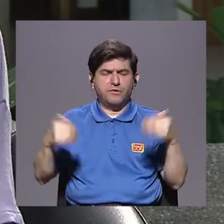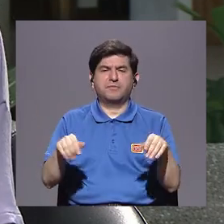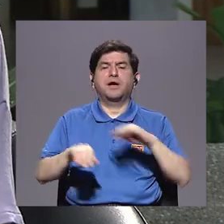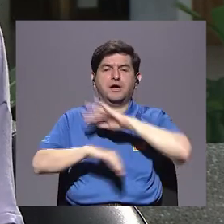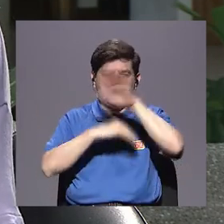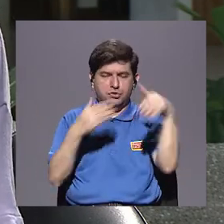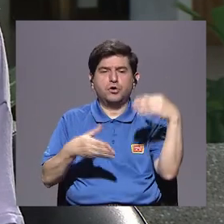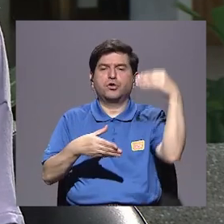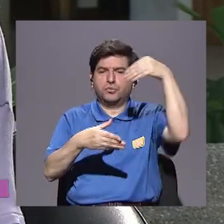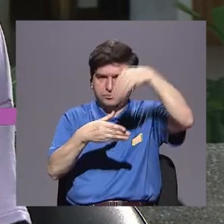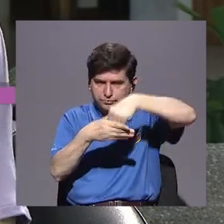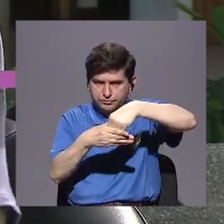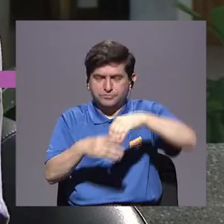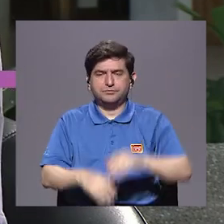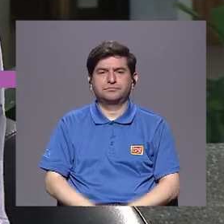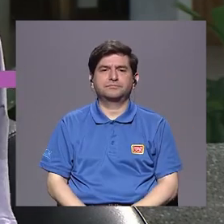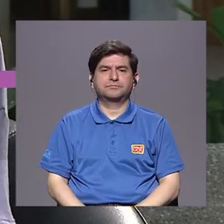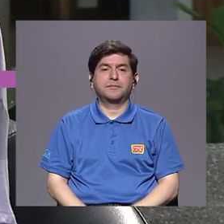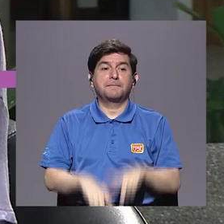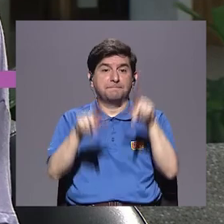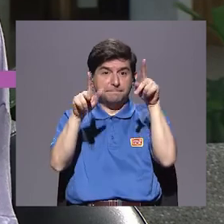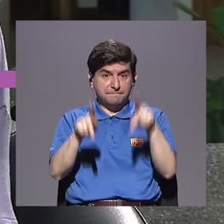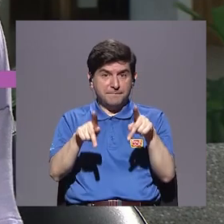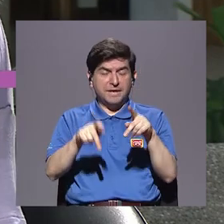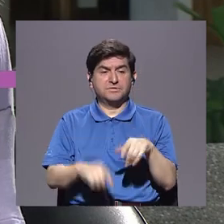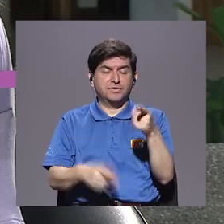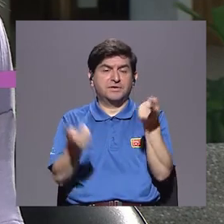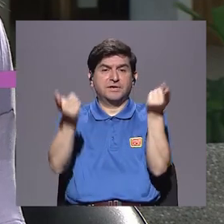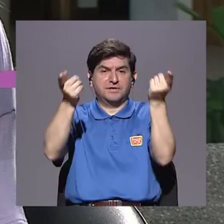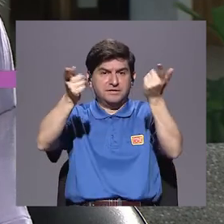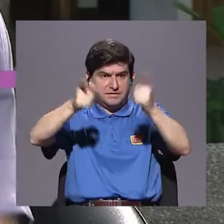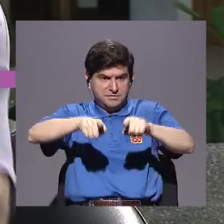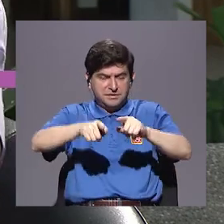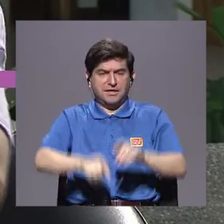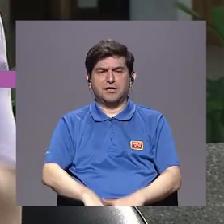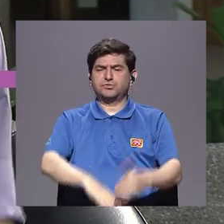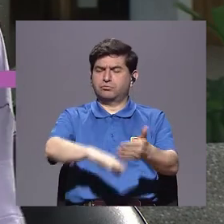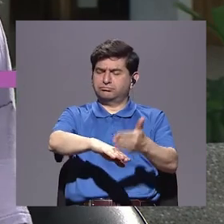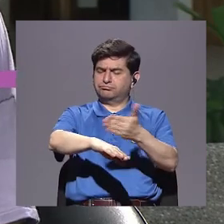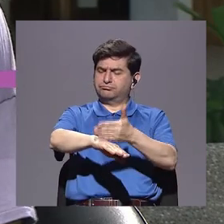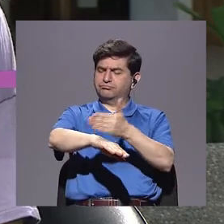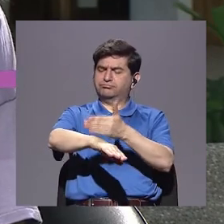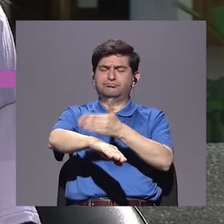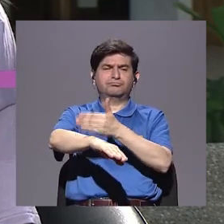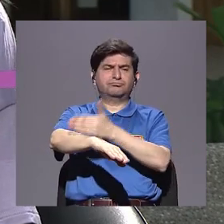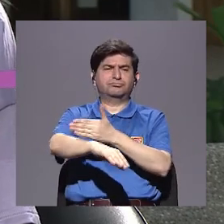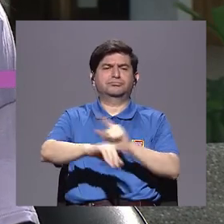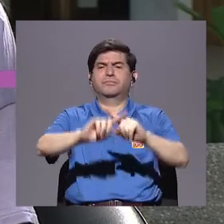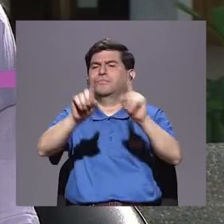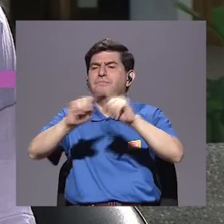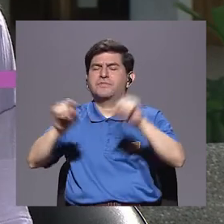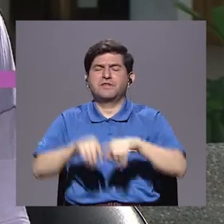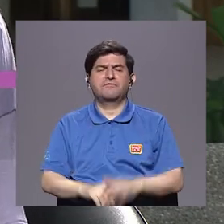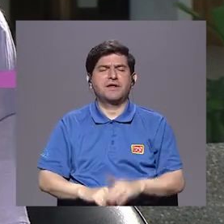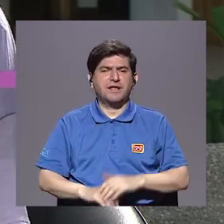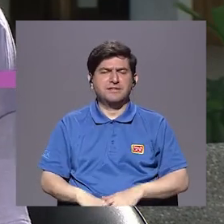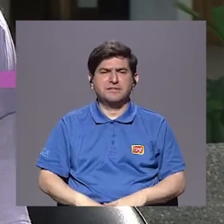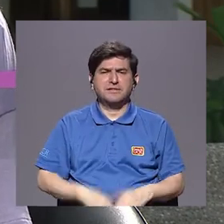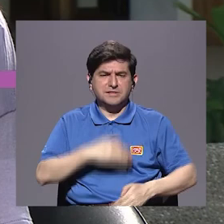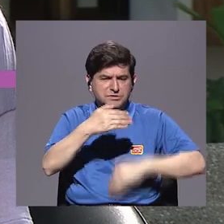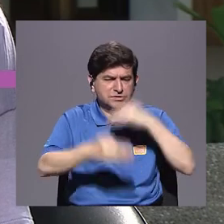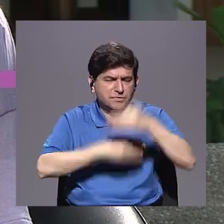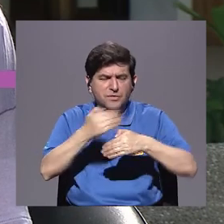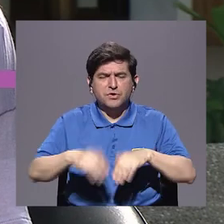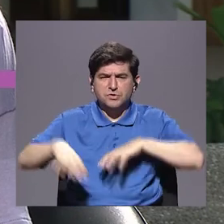igual como un todo, de manera que la persona va a mejorar diferentes patrones de